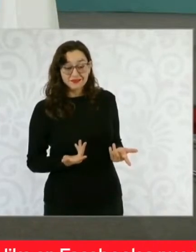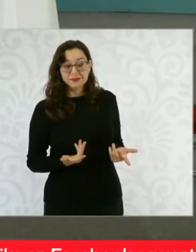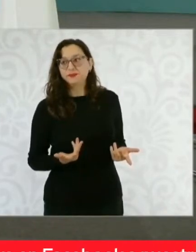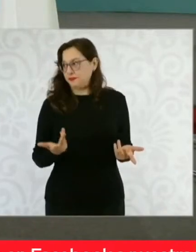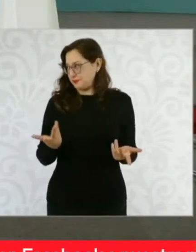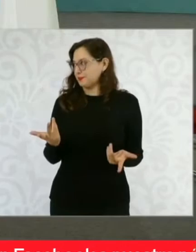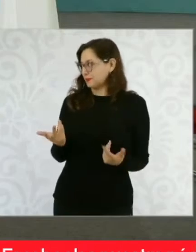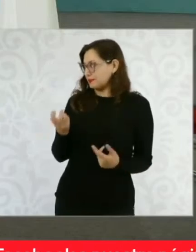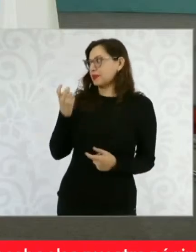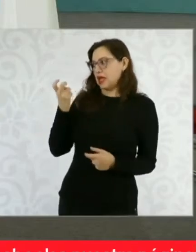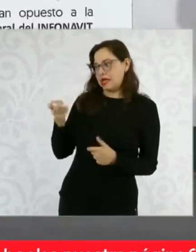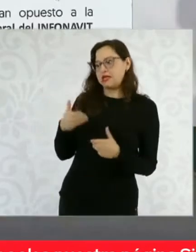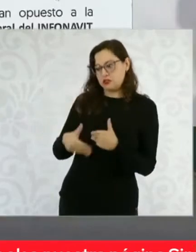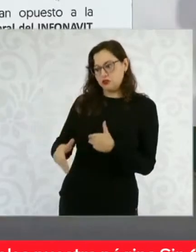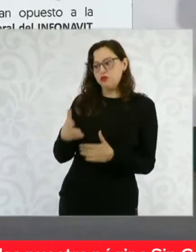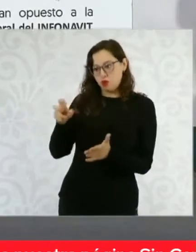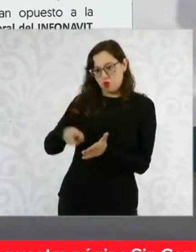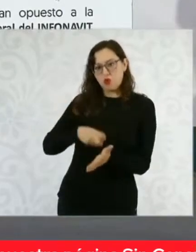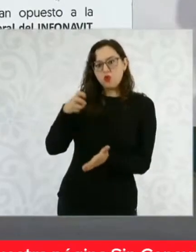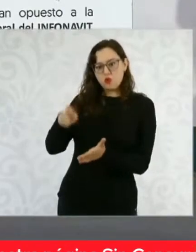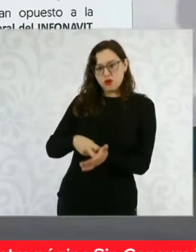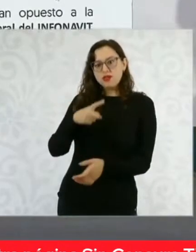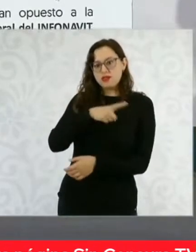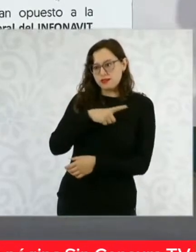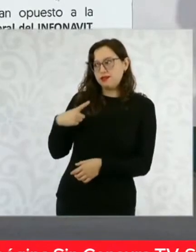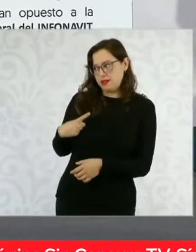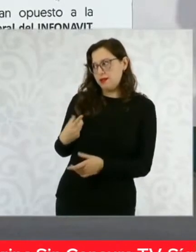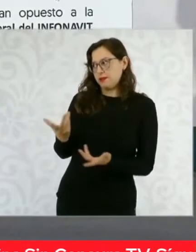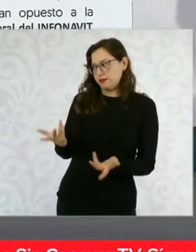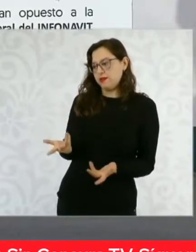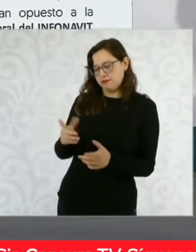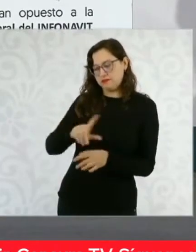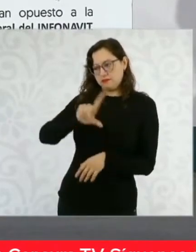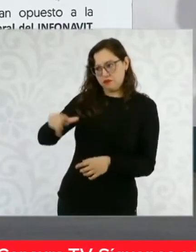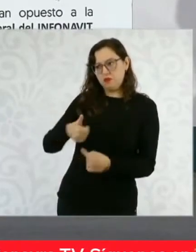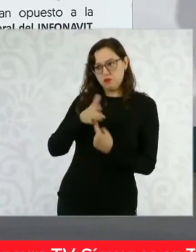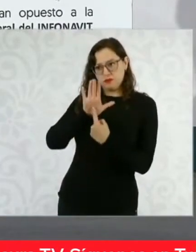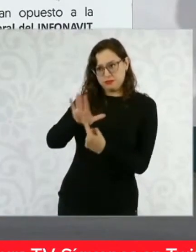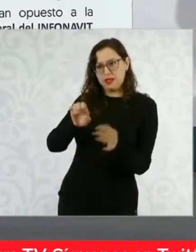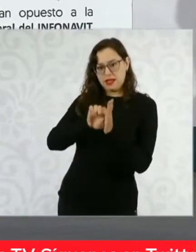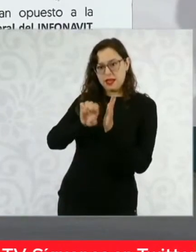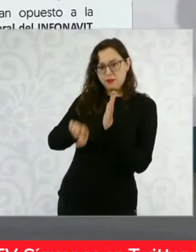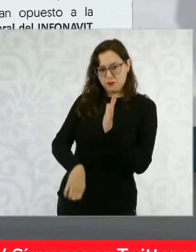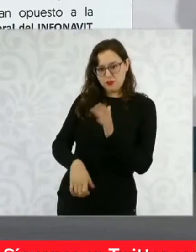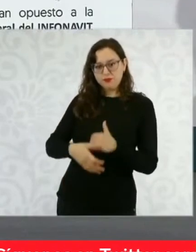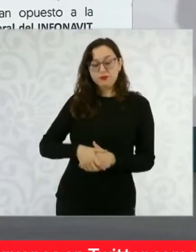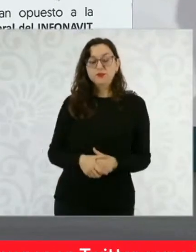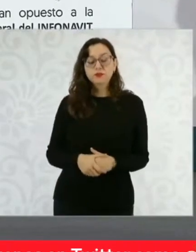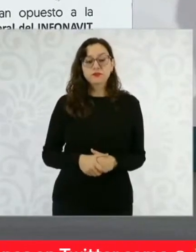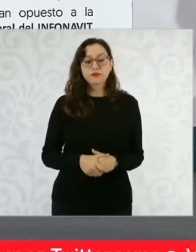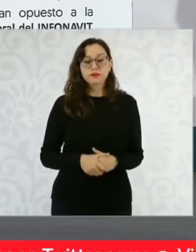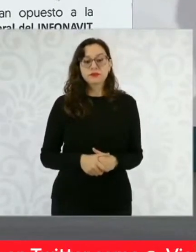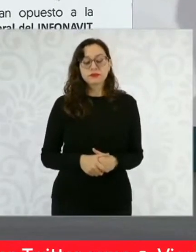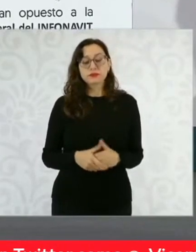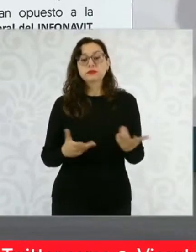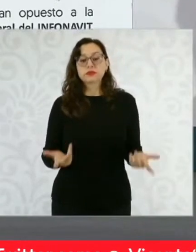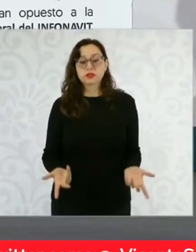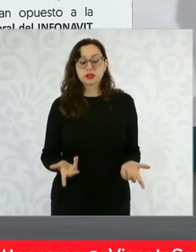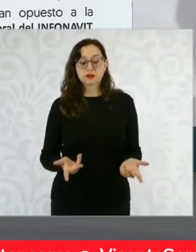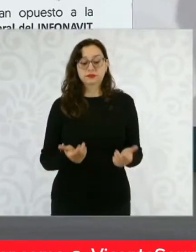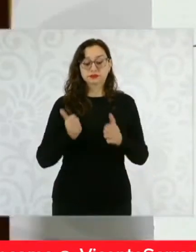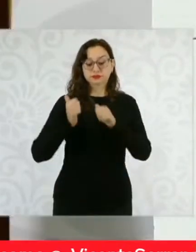Y eso lo vamos a ver un poquito más adelante con algunos ejemplos. Tanto el sector empresarial como el de